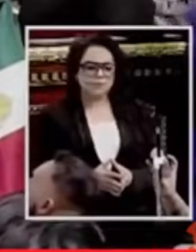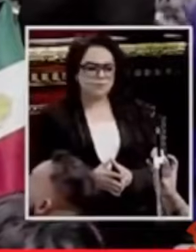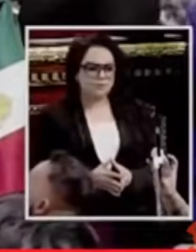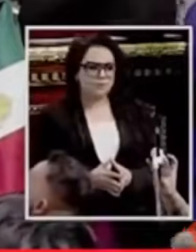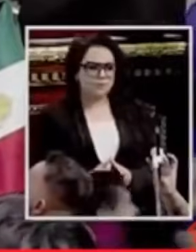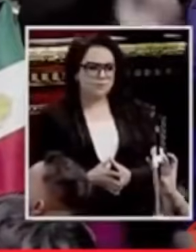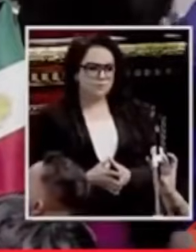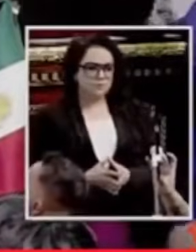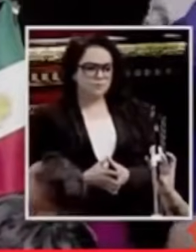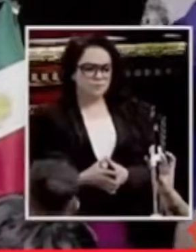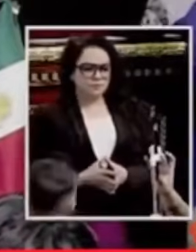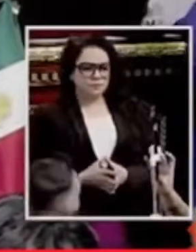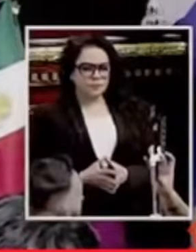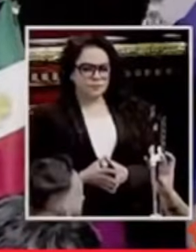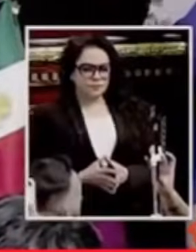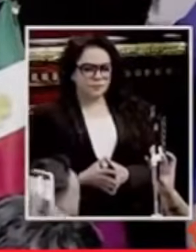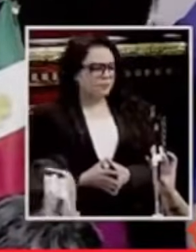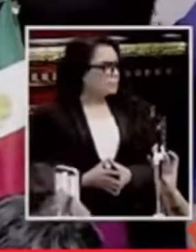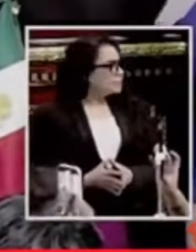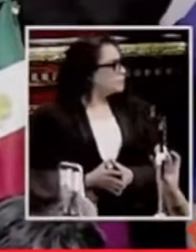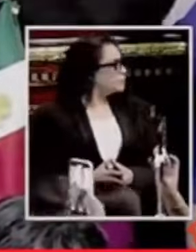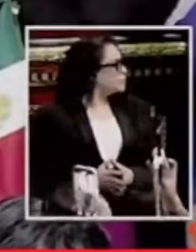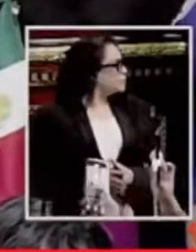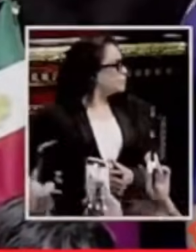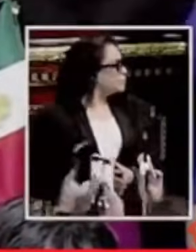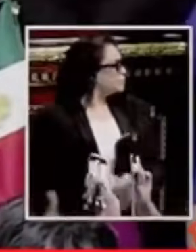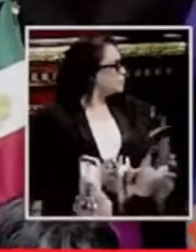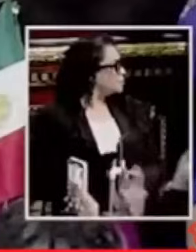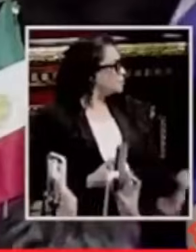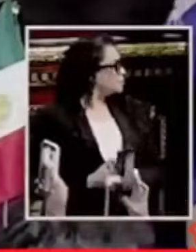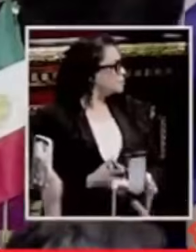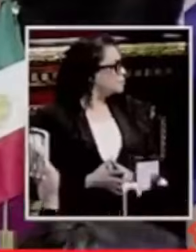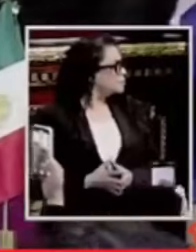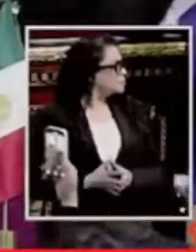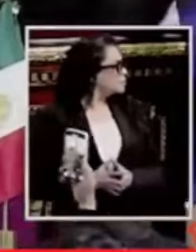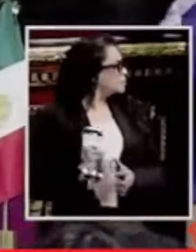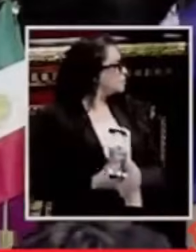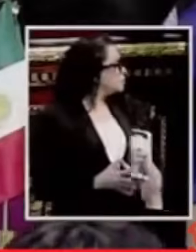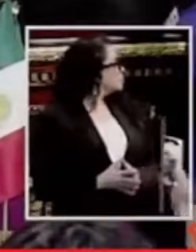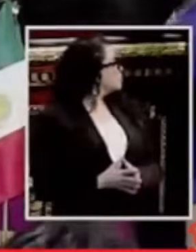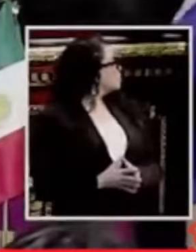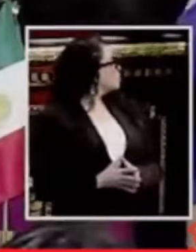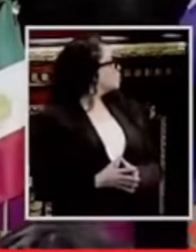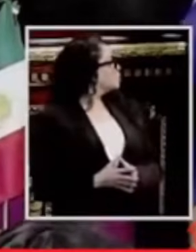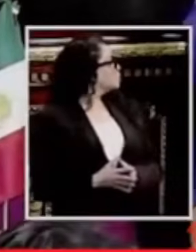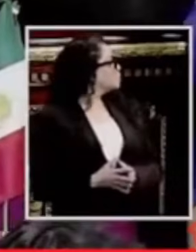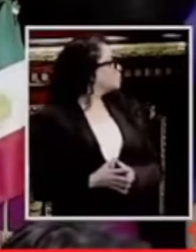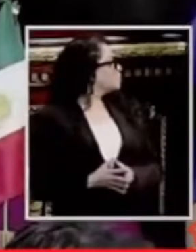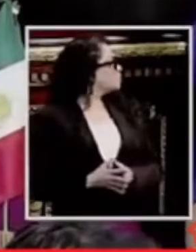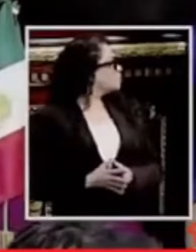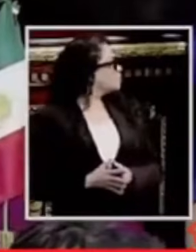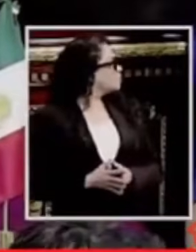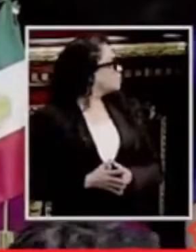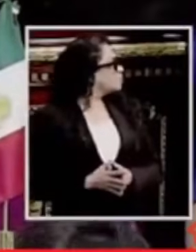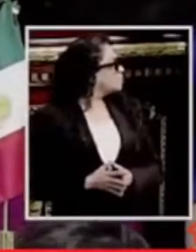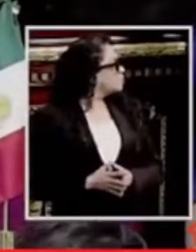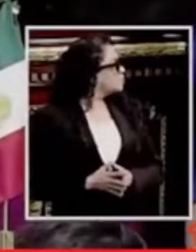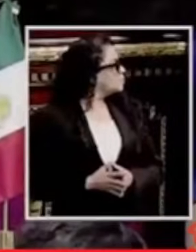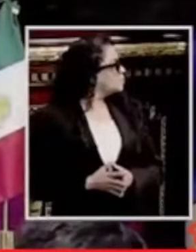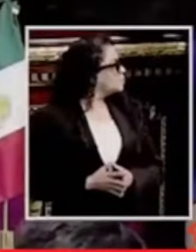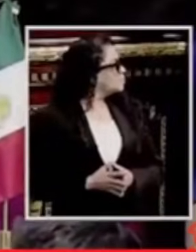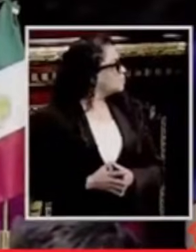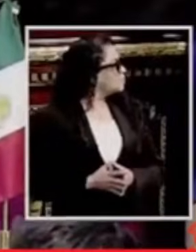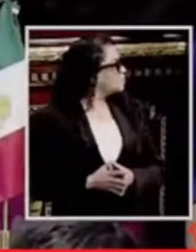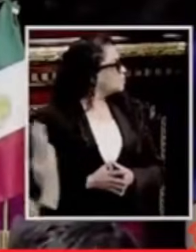seguir. Vamos a seguir privilegiando el diálogo, vamos a seguir privilegiando el acuerdo, porque, insisto, en nuestros hombros tenemos